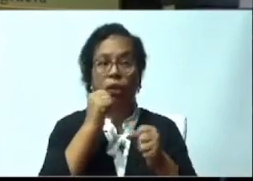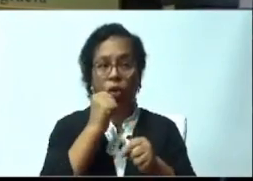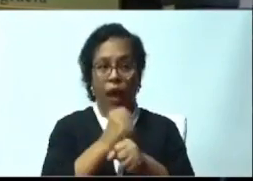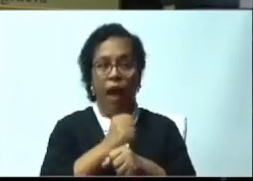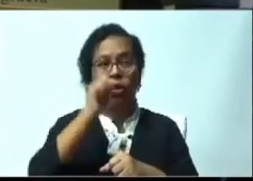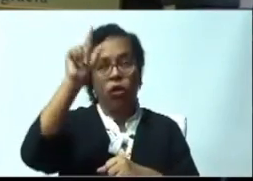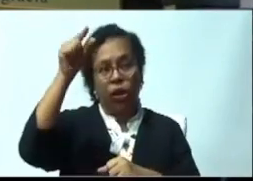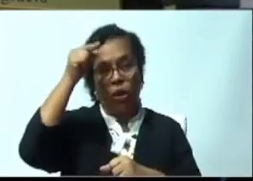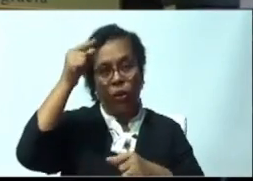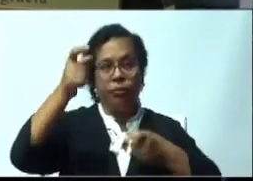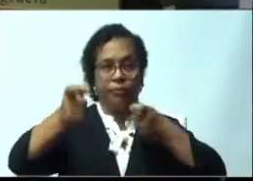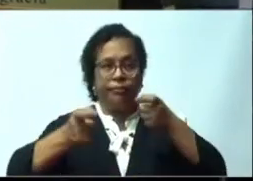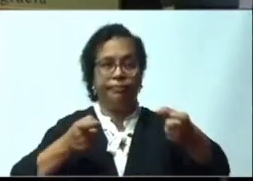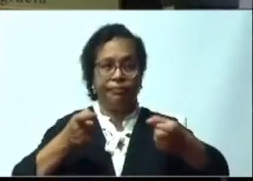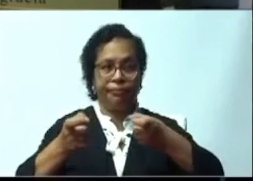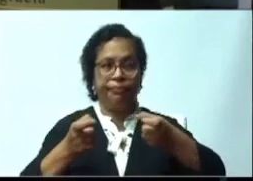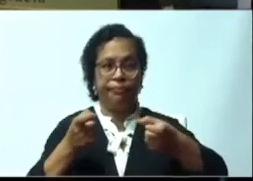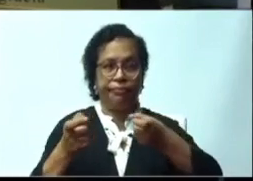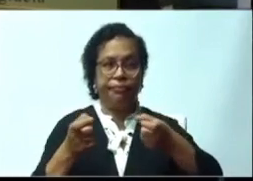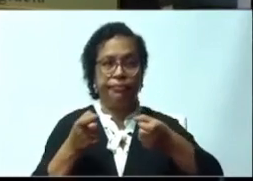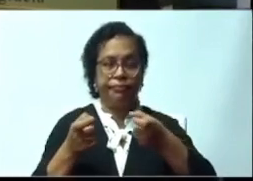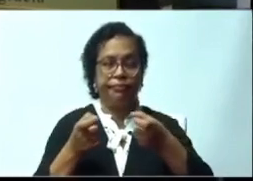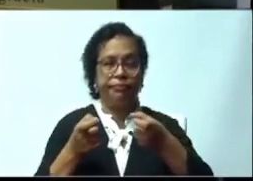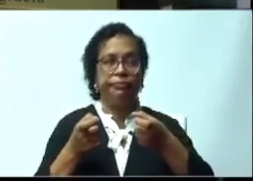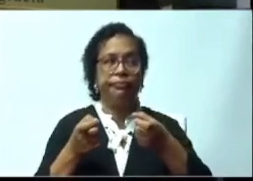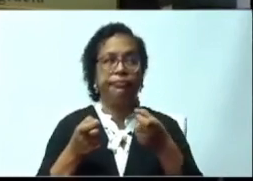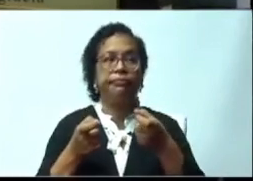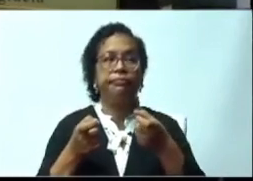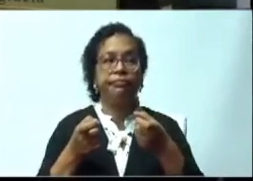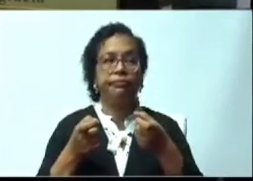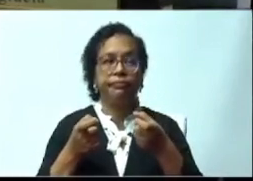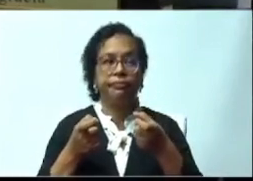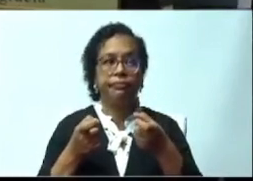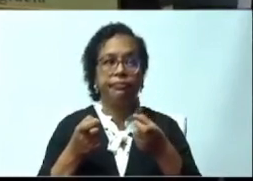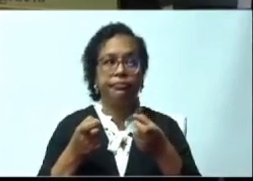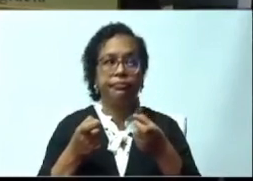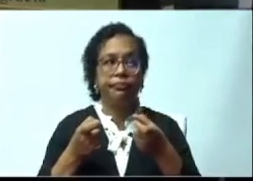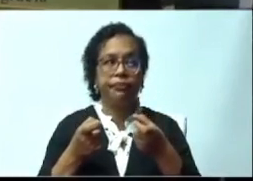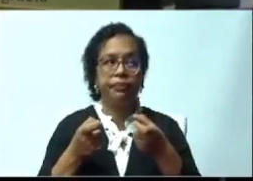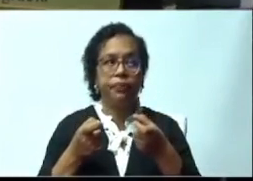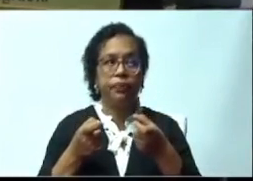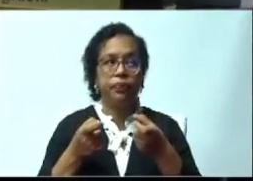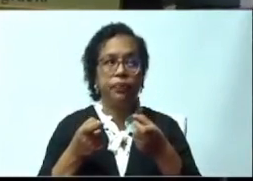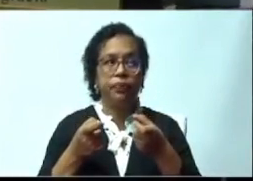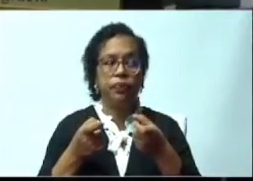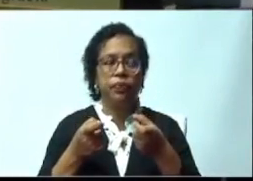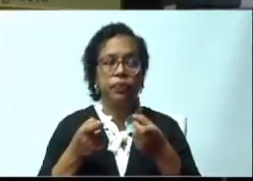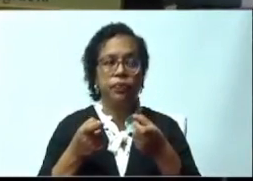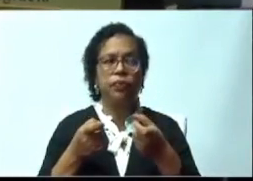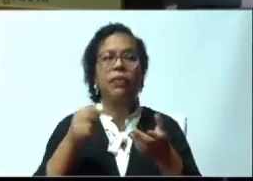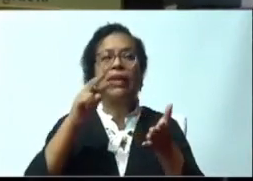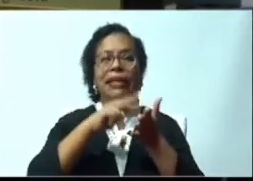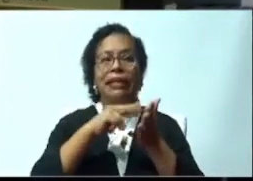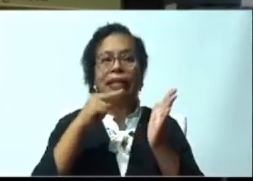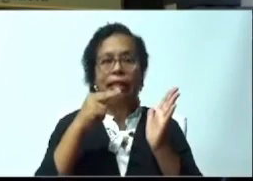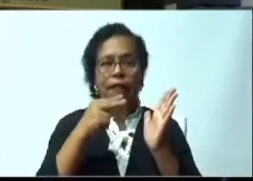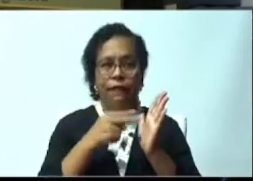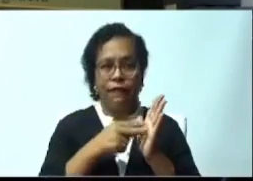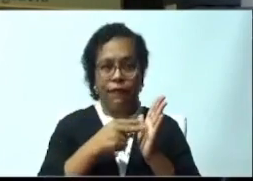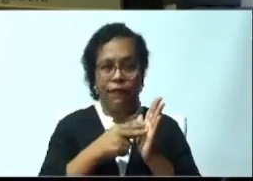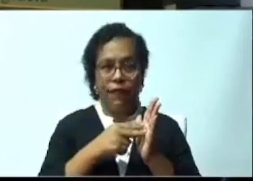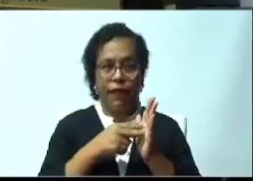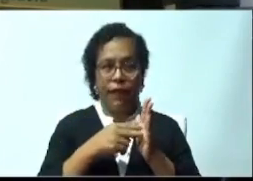lo que representa realmente, si no es romper el récord Guinness